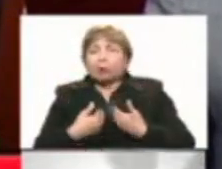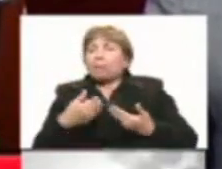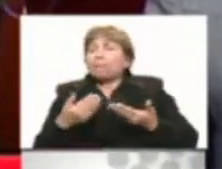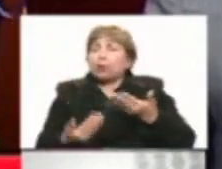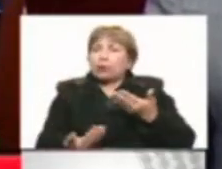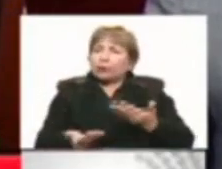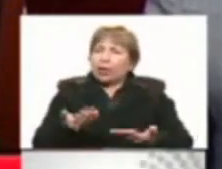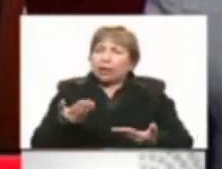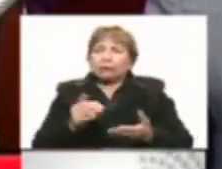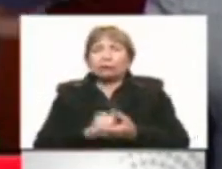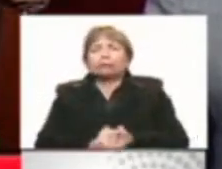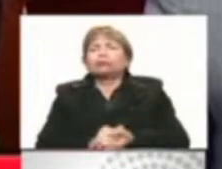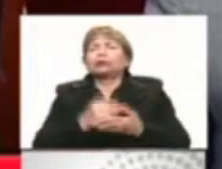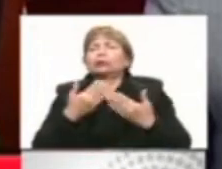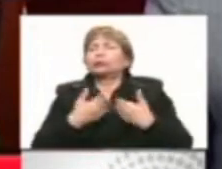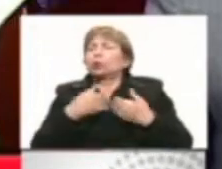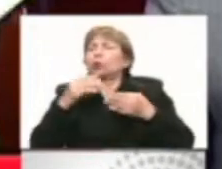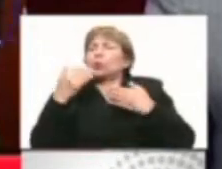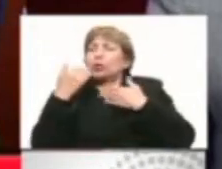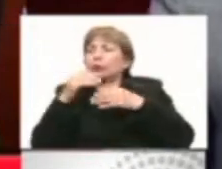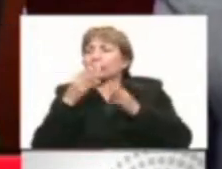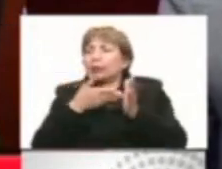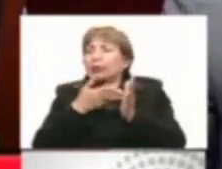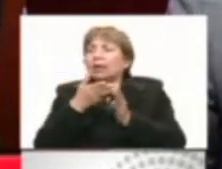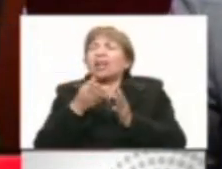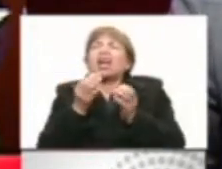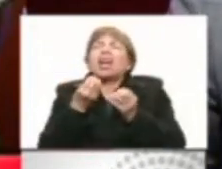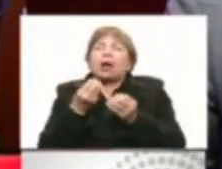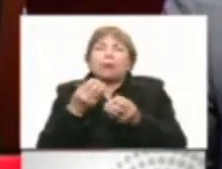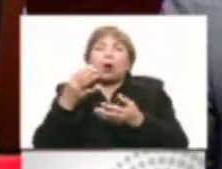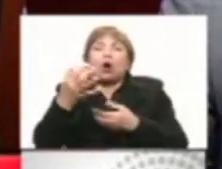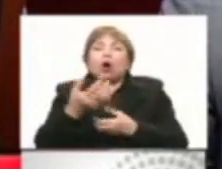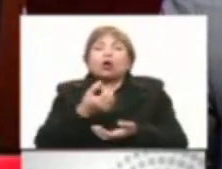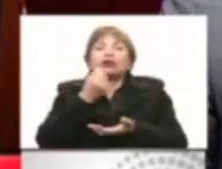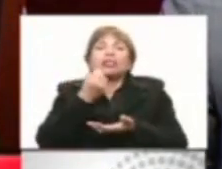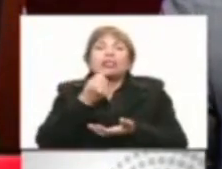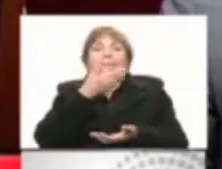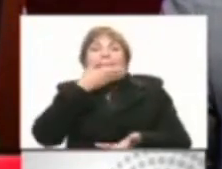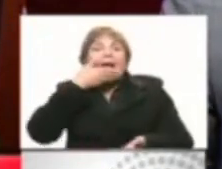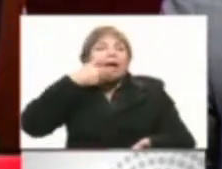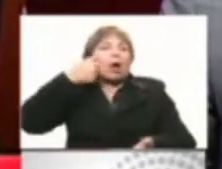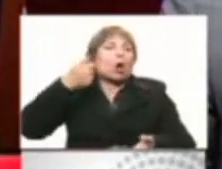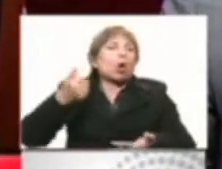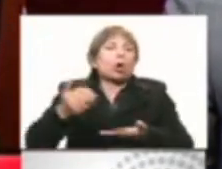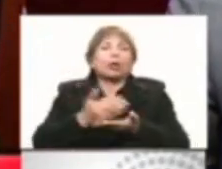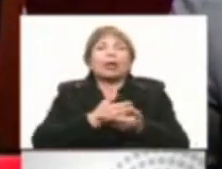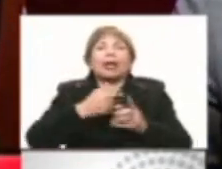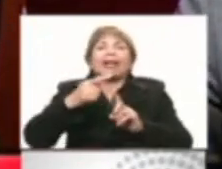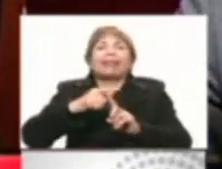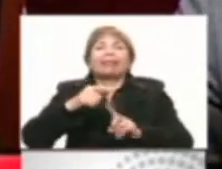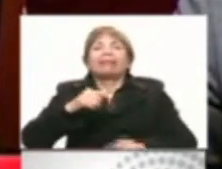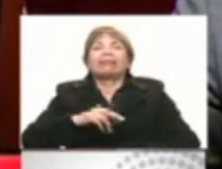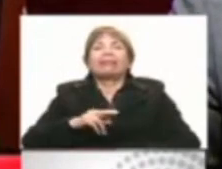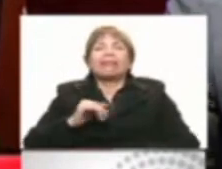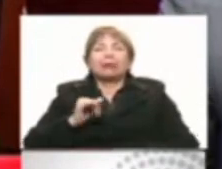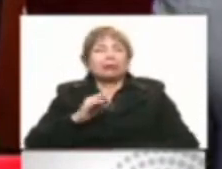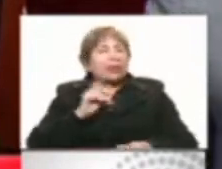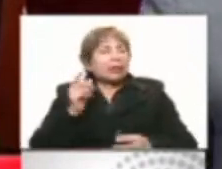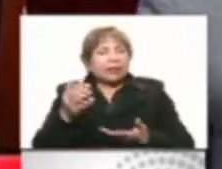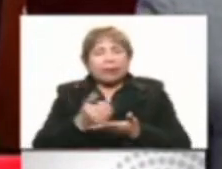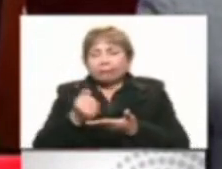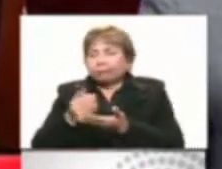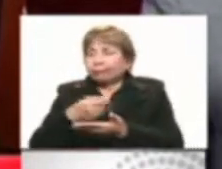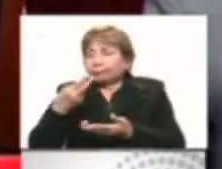lo tanto, solo hay una alternativa, que es conseguir mejor recaudación tributaria. No hay de